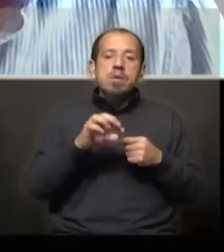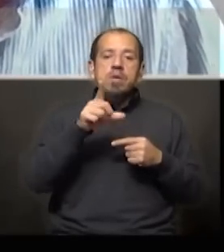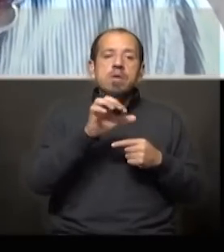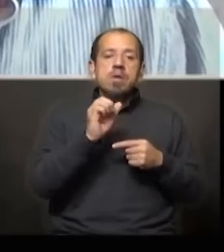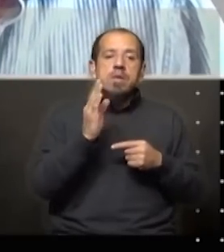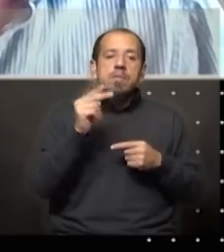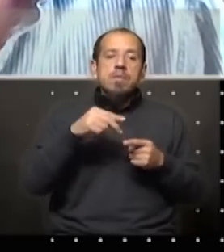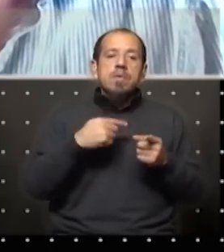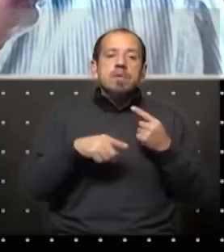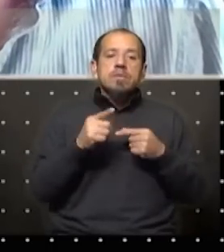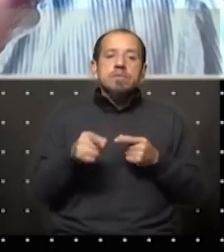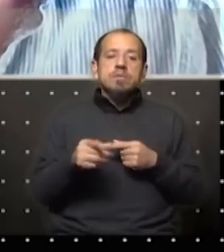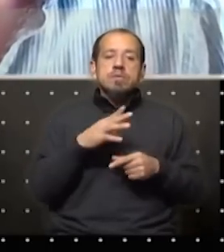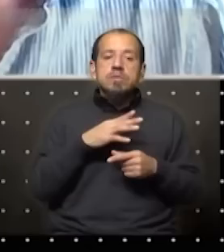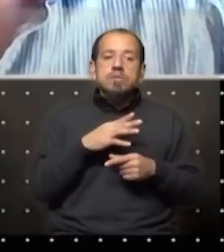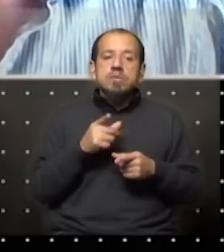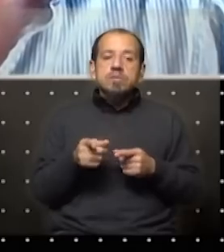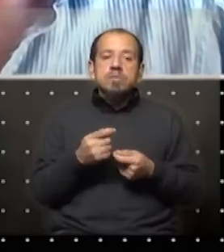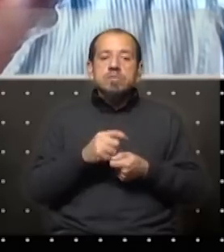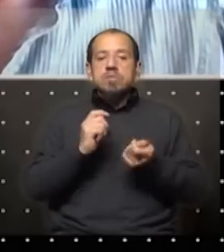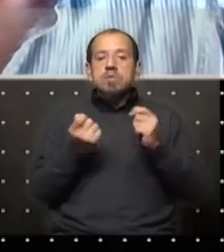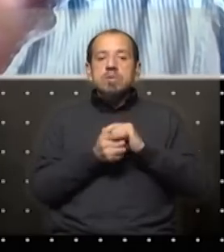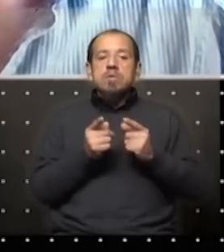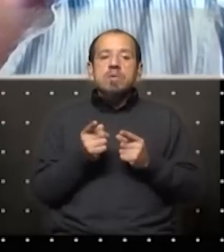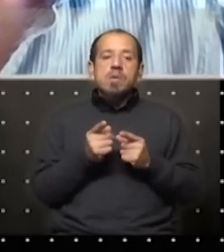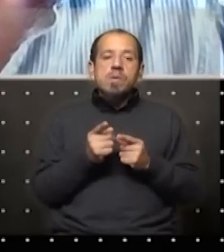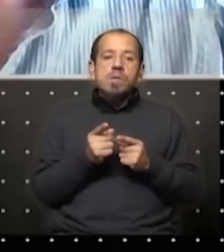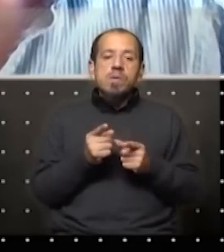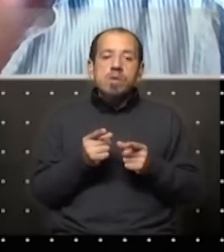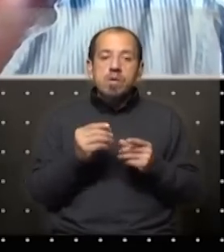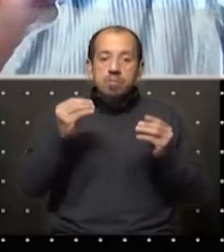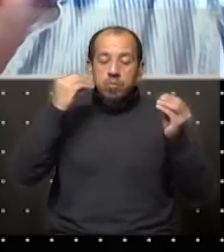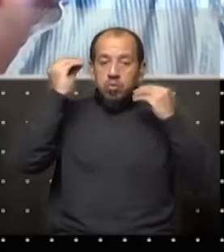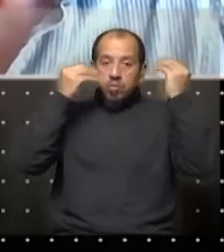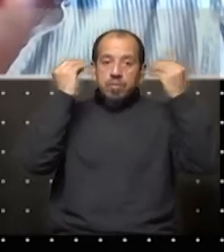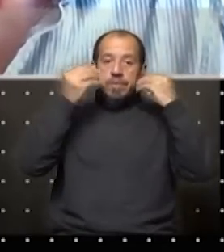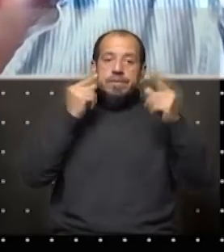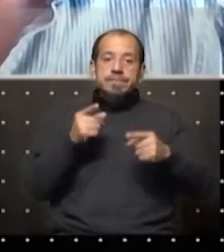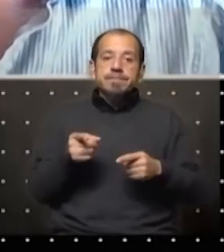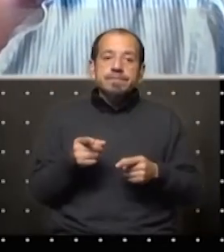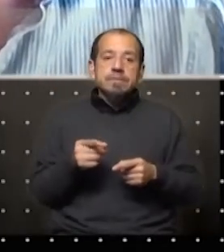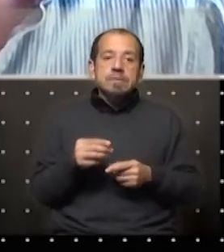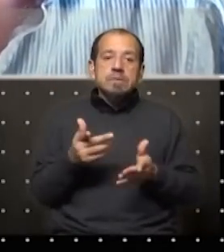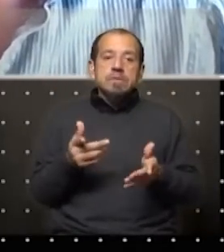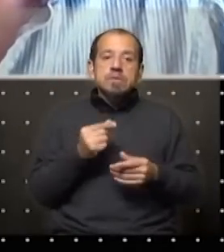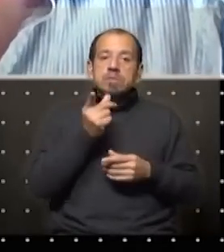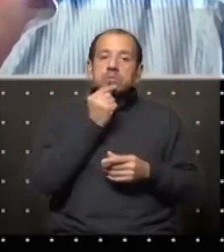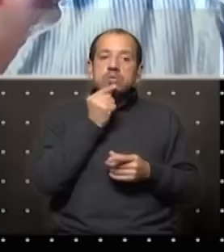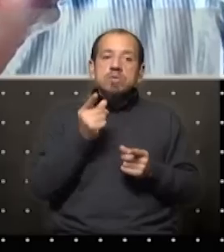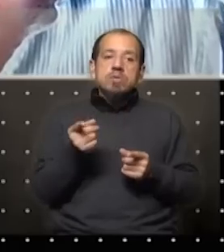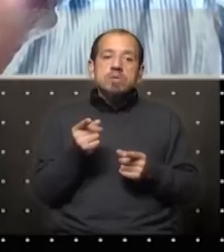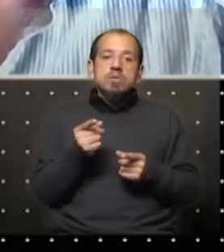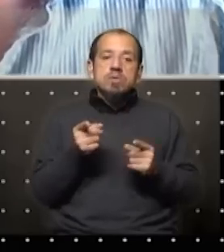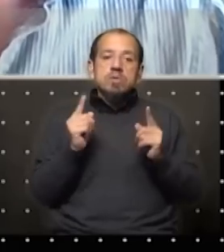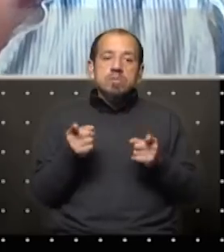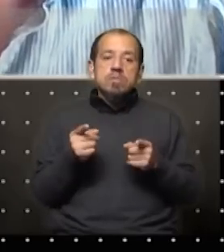no entonces aquí hay un cambio muy preocupante en lo que ocurre en la policía que